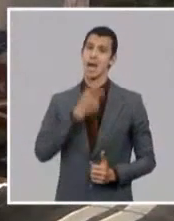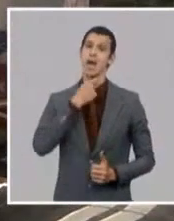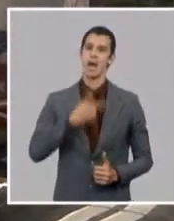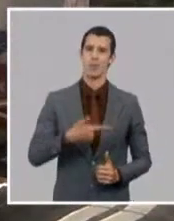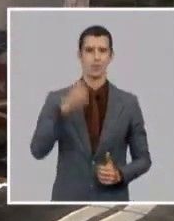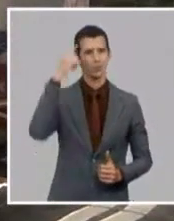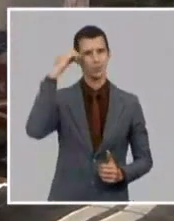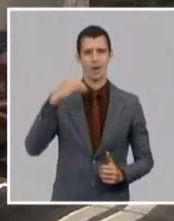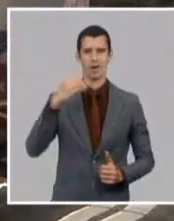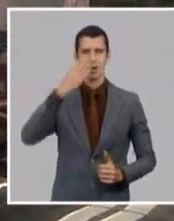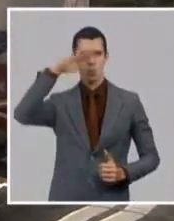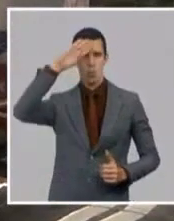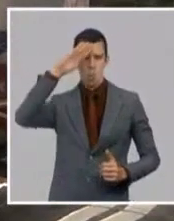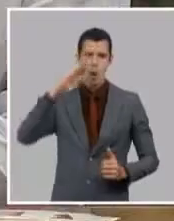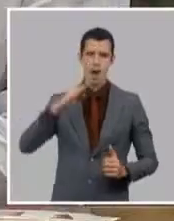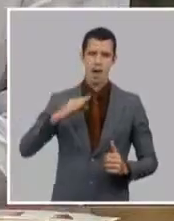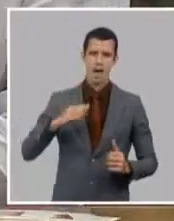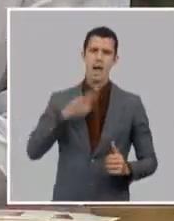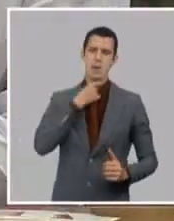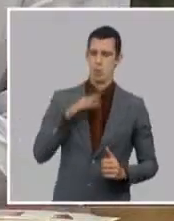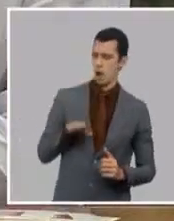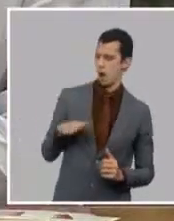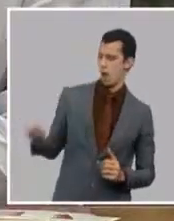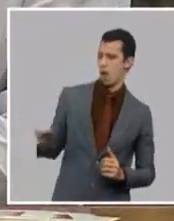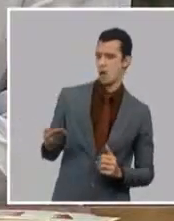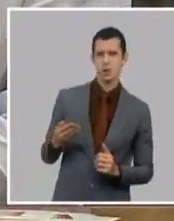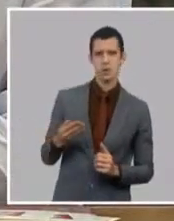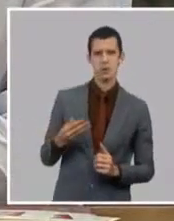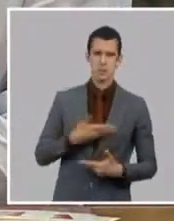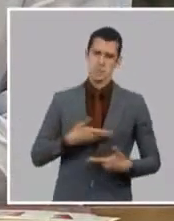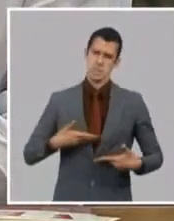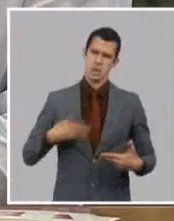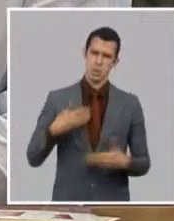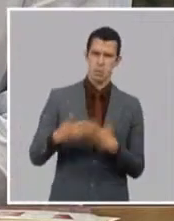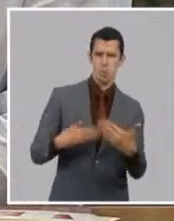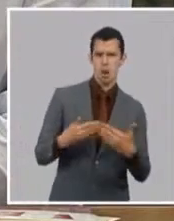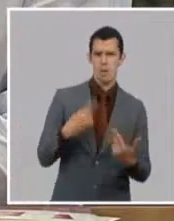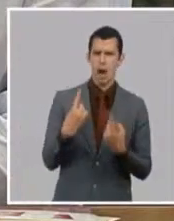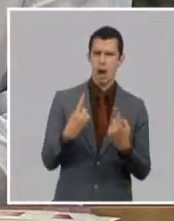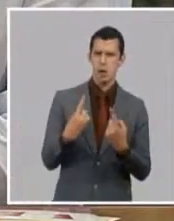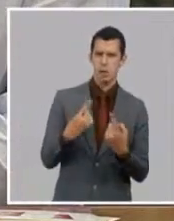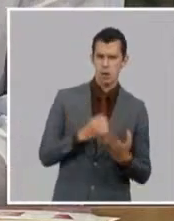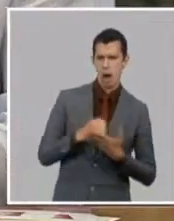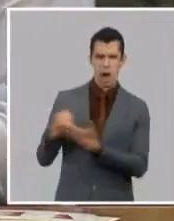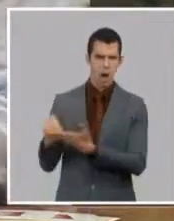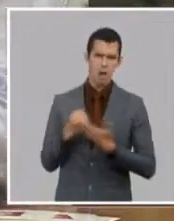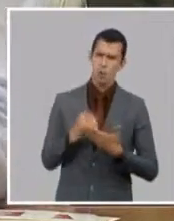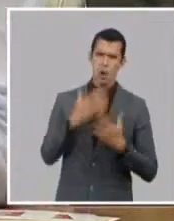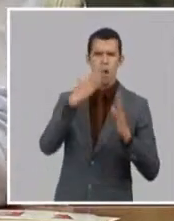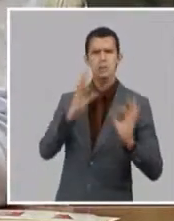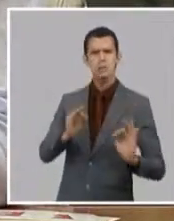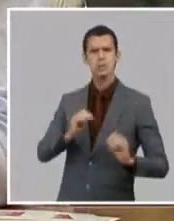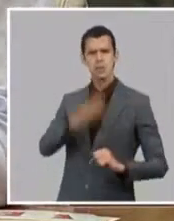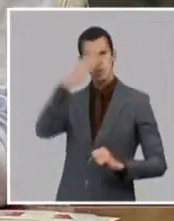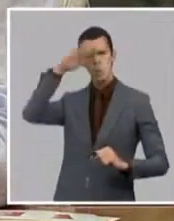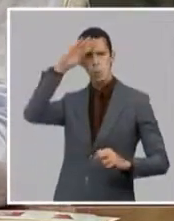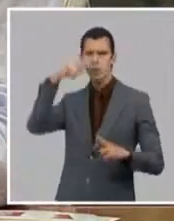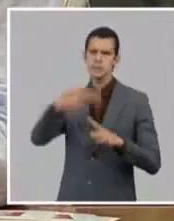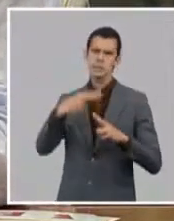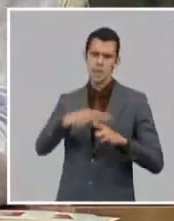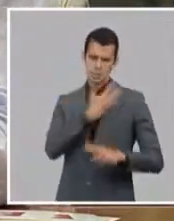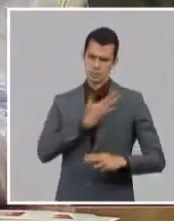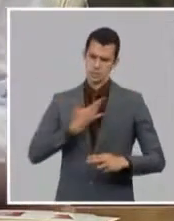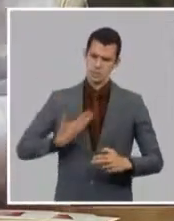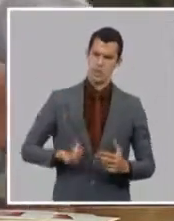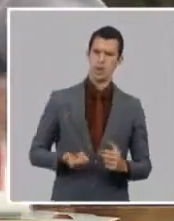necesidades en el barrio, de ayudarnos los unos a los otros. Les molesta esa tranquilidad, quieren alterar esa